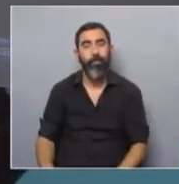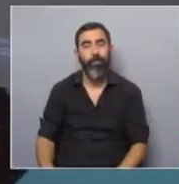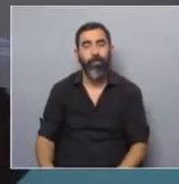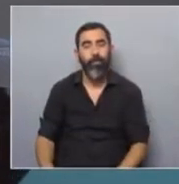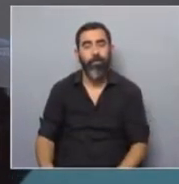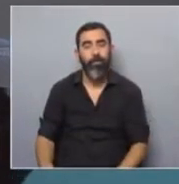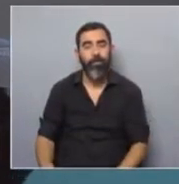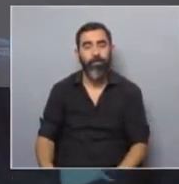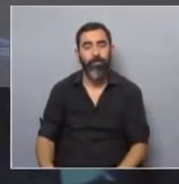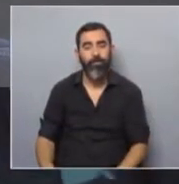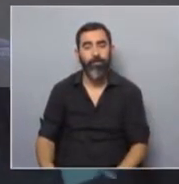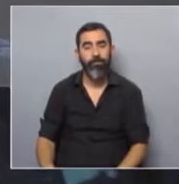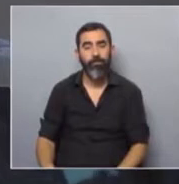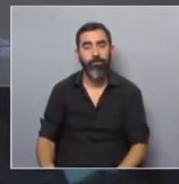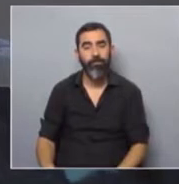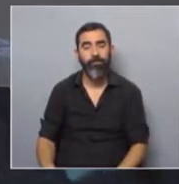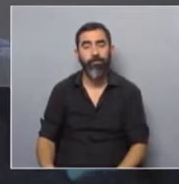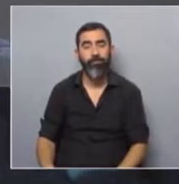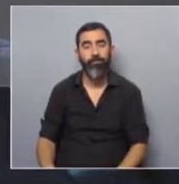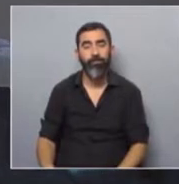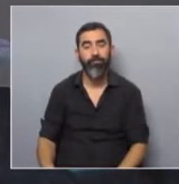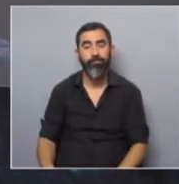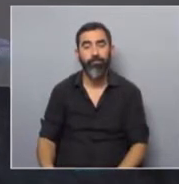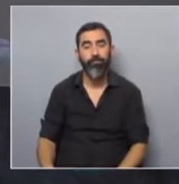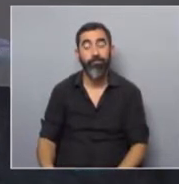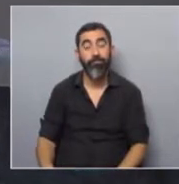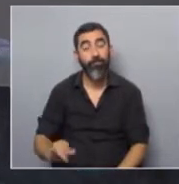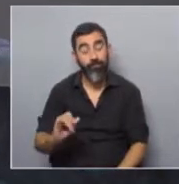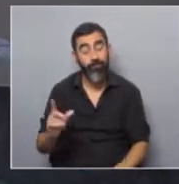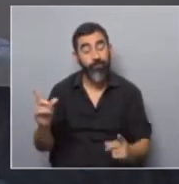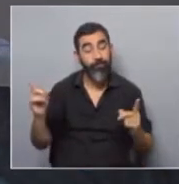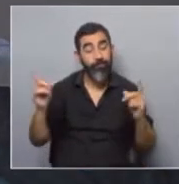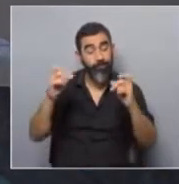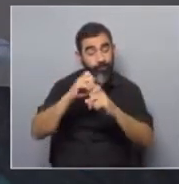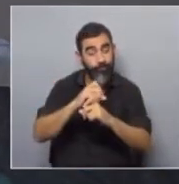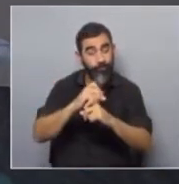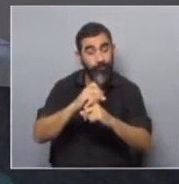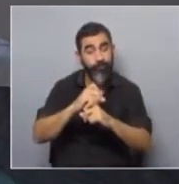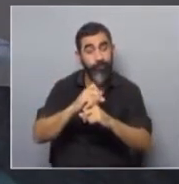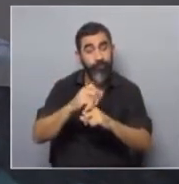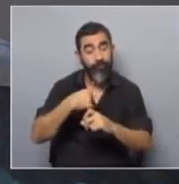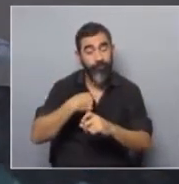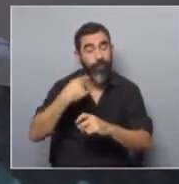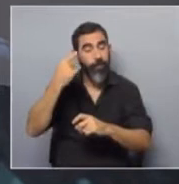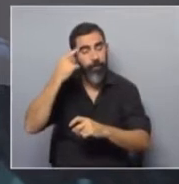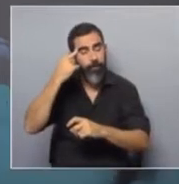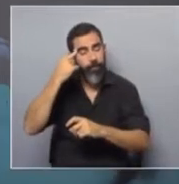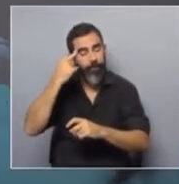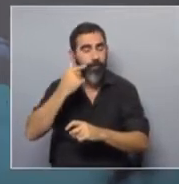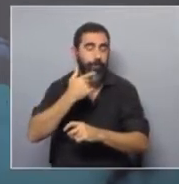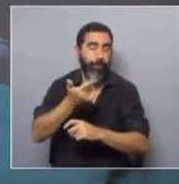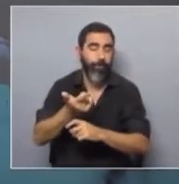Y lo que es difícil es que pueda uno pensar